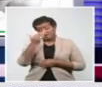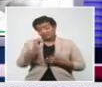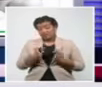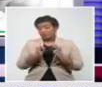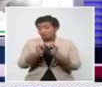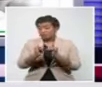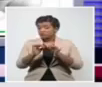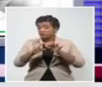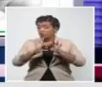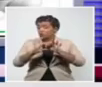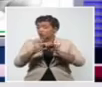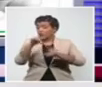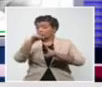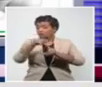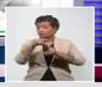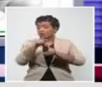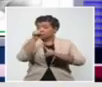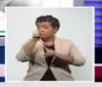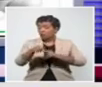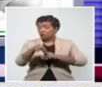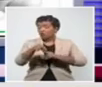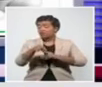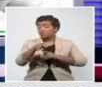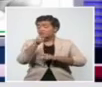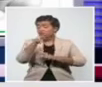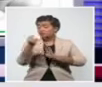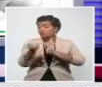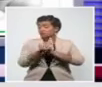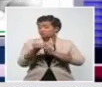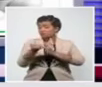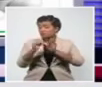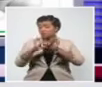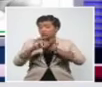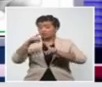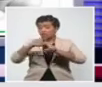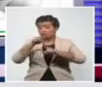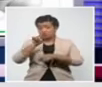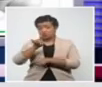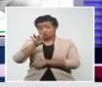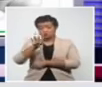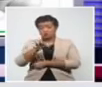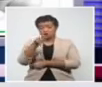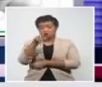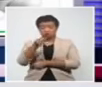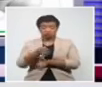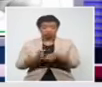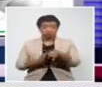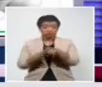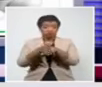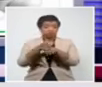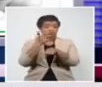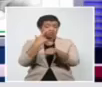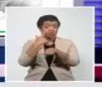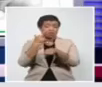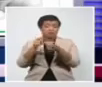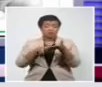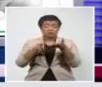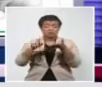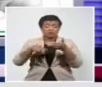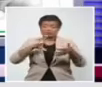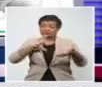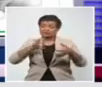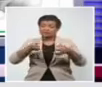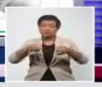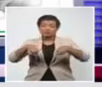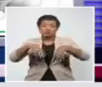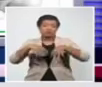Guantánamo. Guantánamo hoy con 94 casos confirmados con la COVID-19. Sigue siendo tensa la situación de